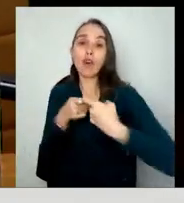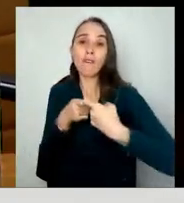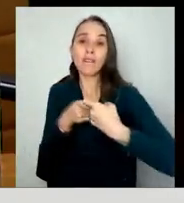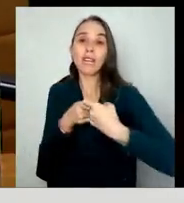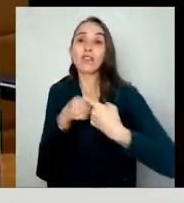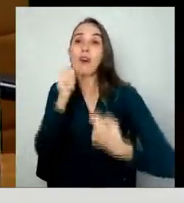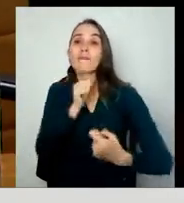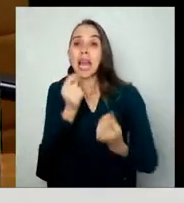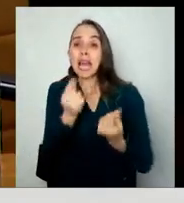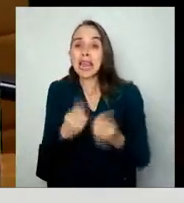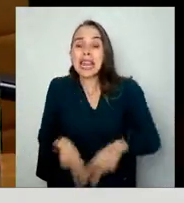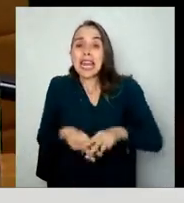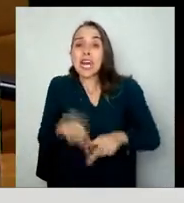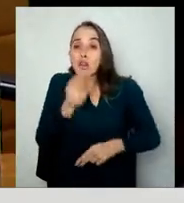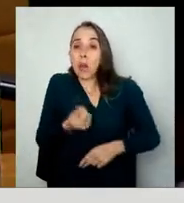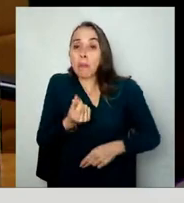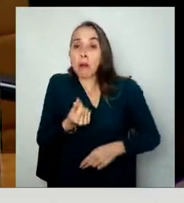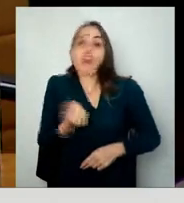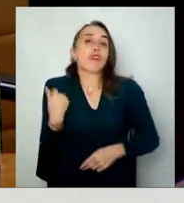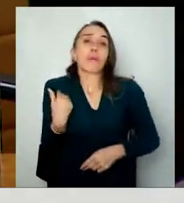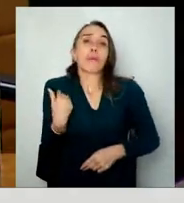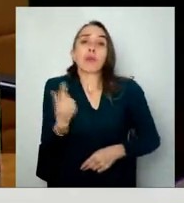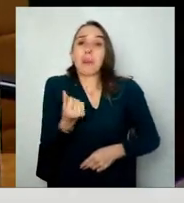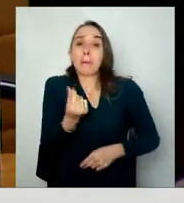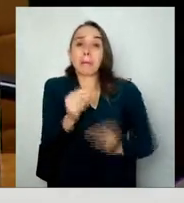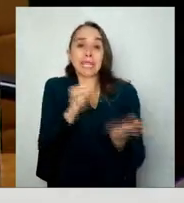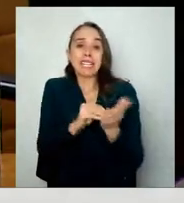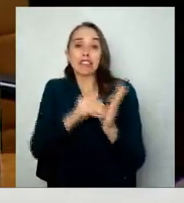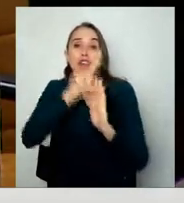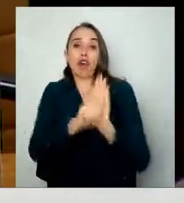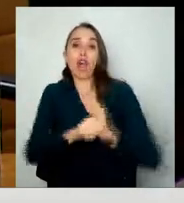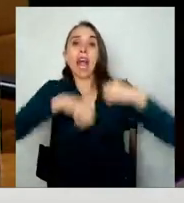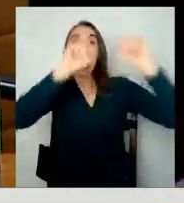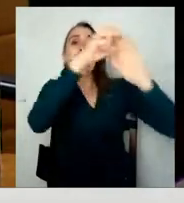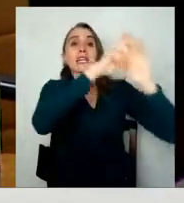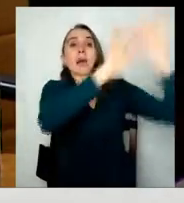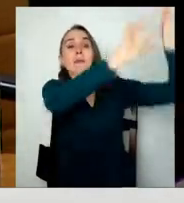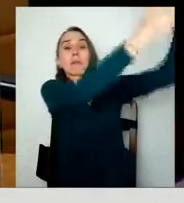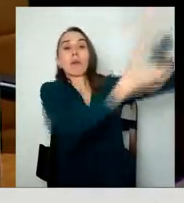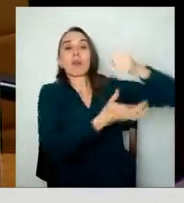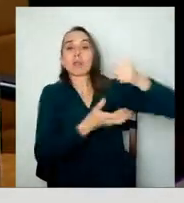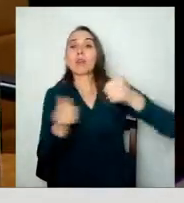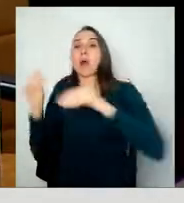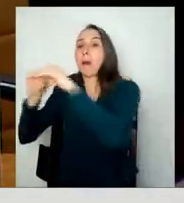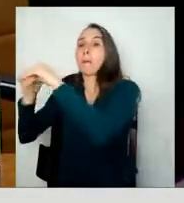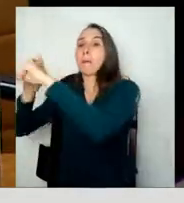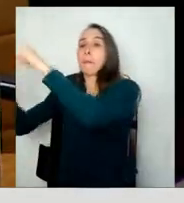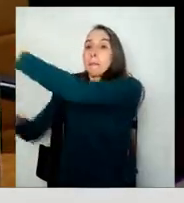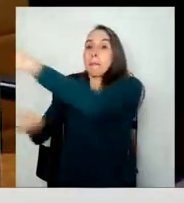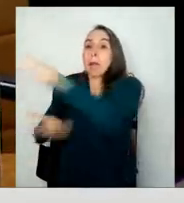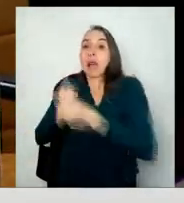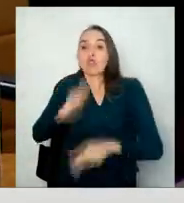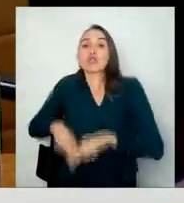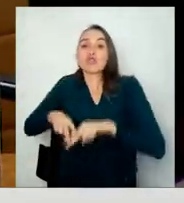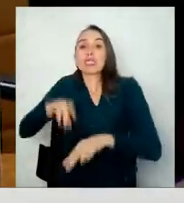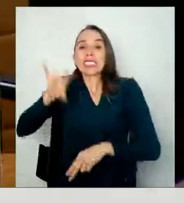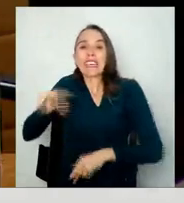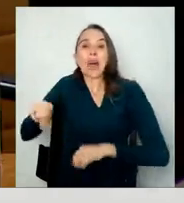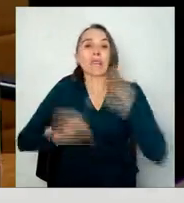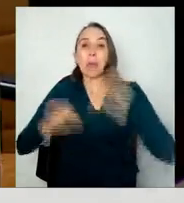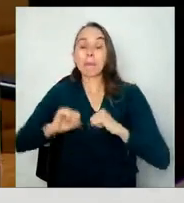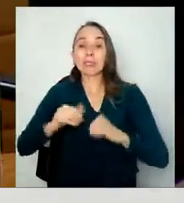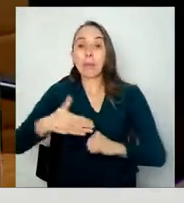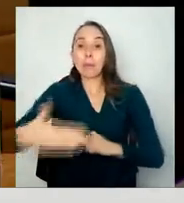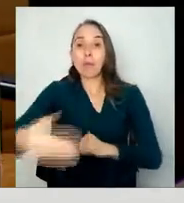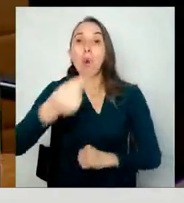económico están dispuestos a bajar sus costos para ganarse el proyecto para ir al banco y tener liquidez pero muchos saben que esa empresa Al poco tiempo va a quebrar